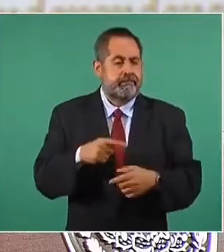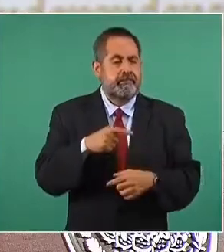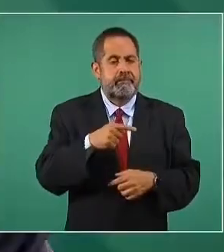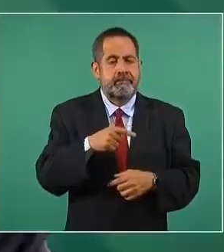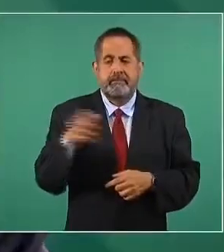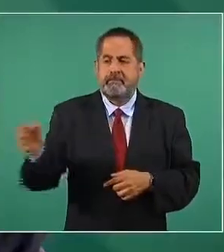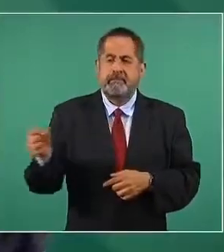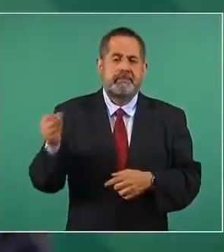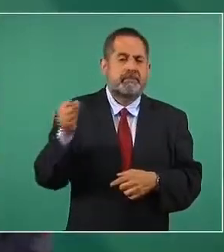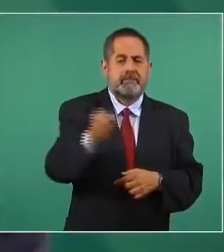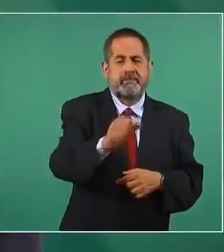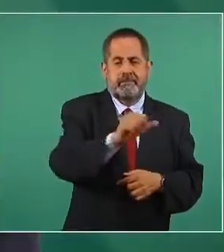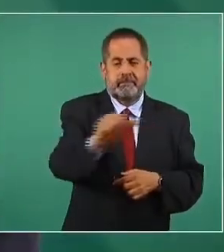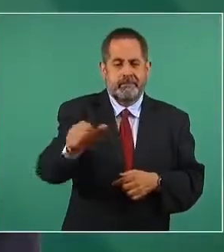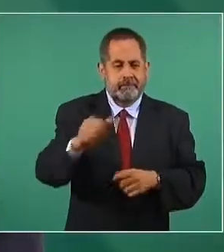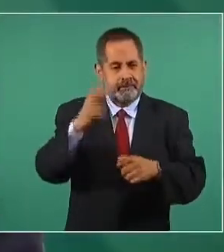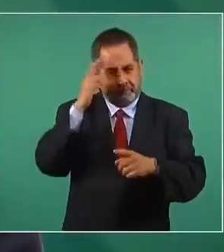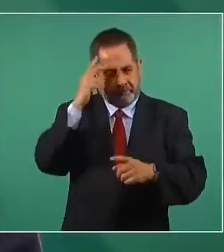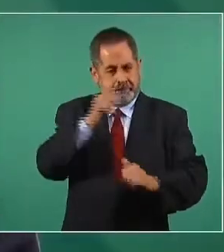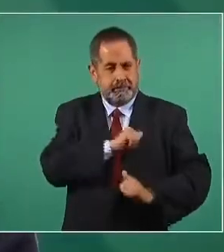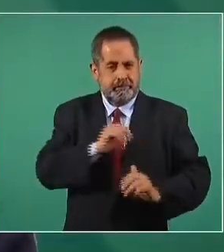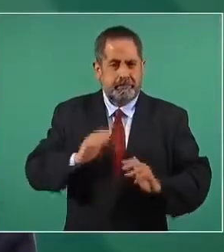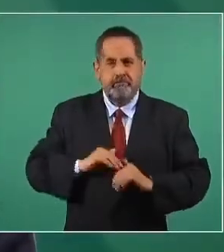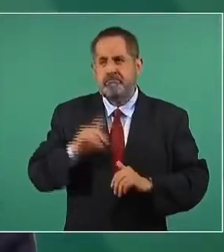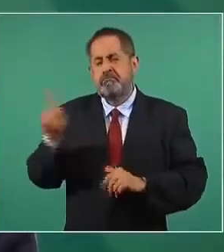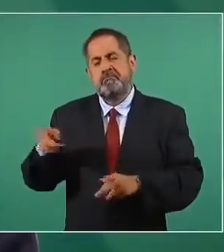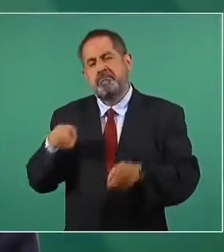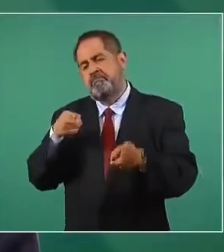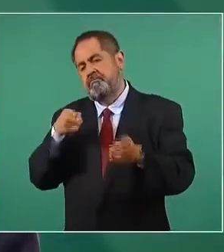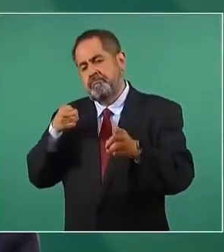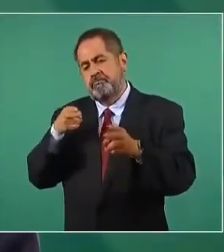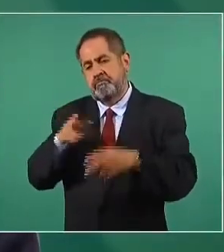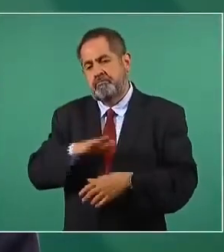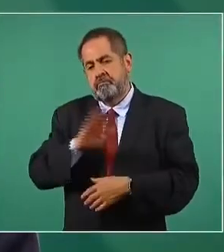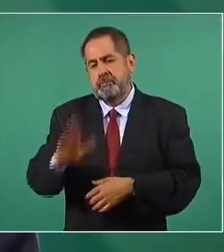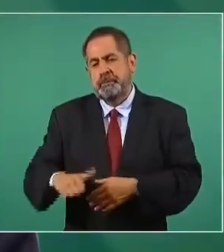militares porfiristas que lo sacrificaron.